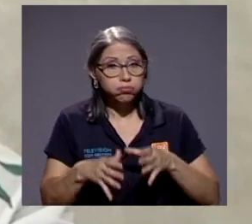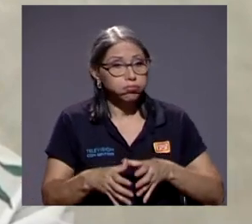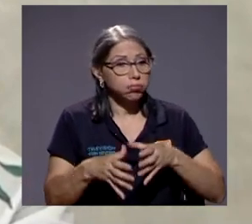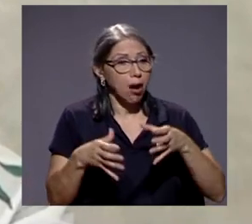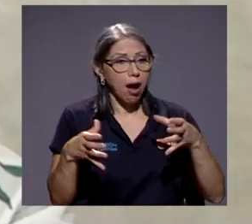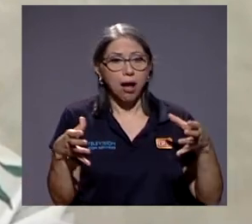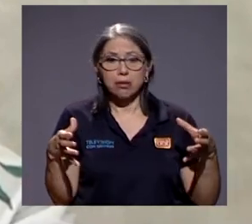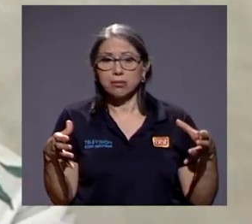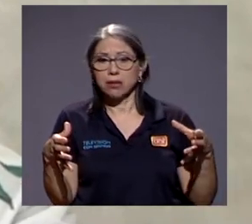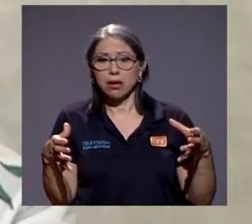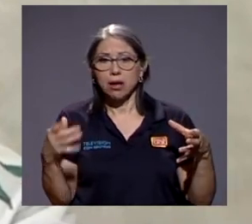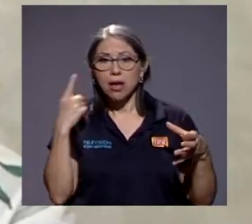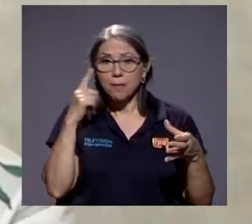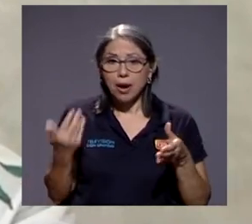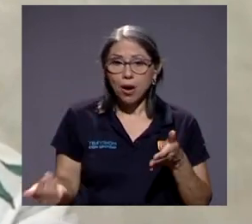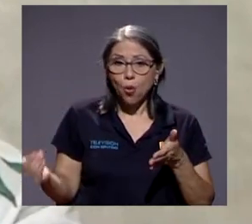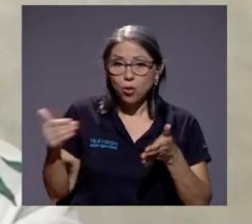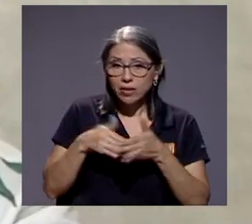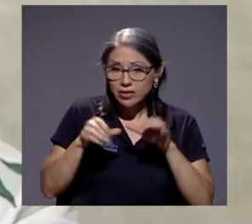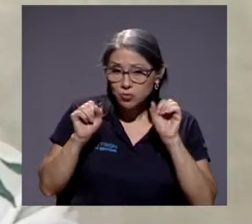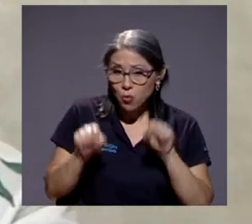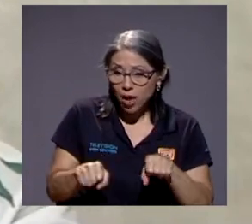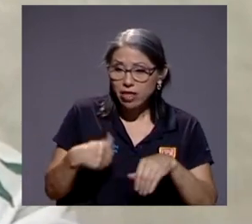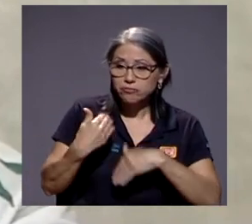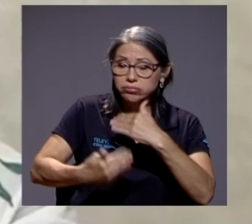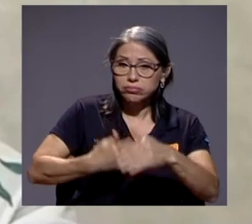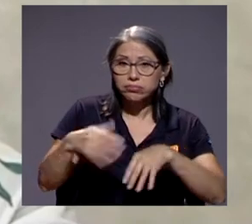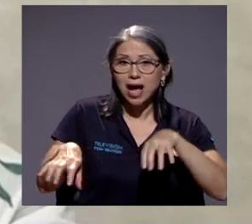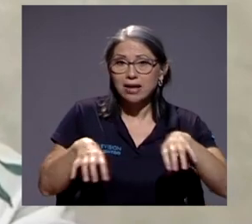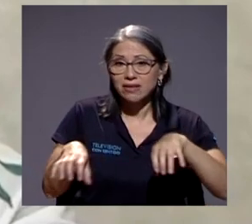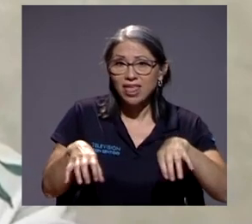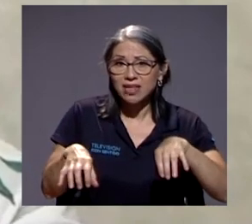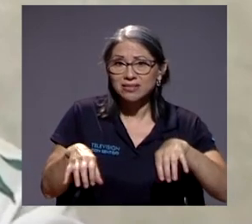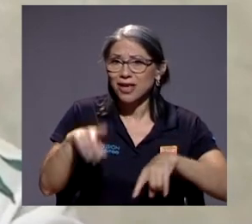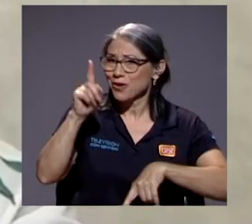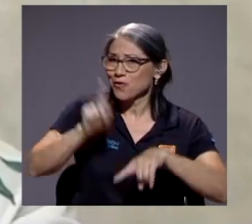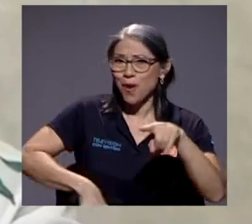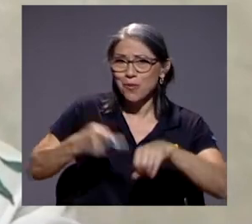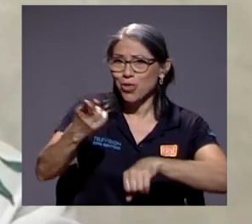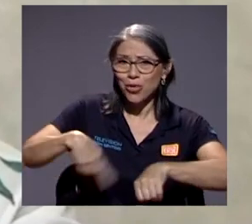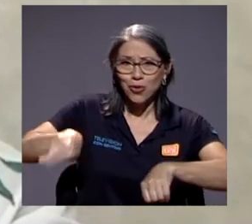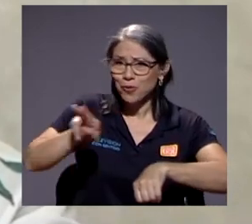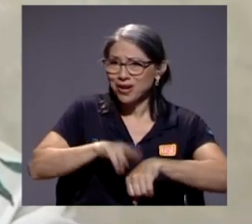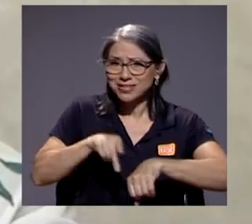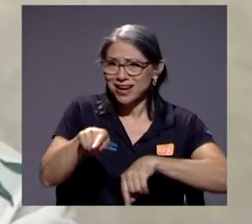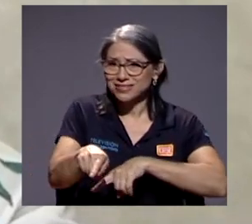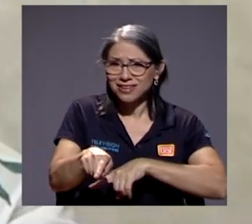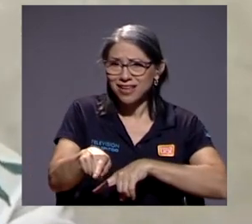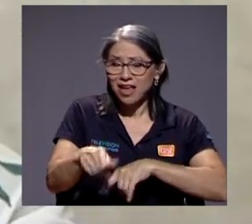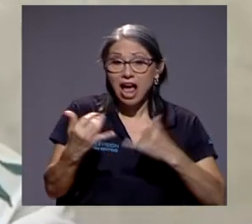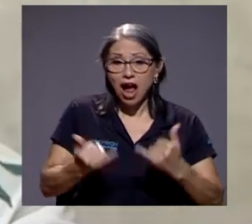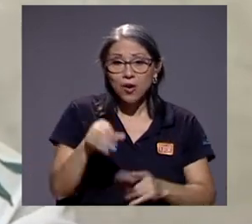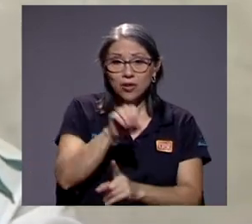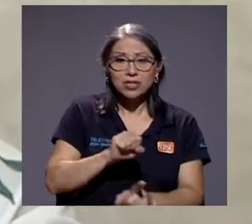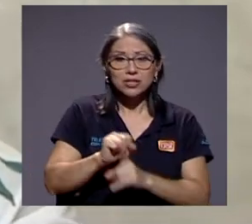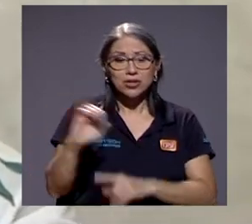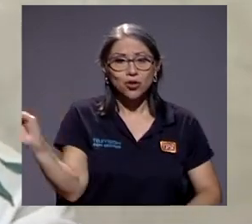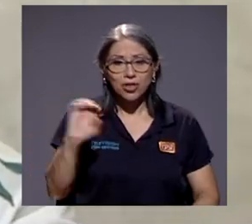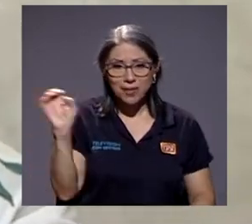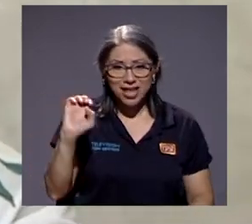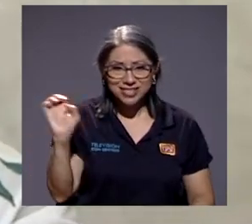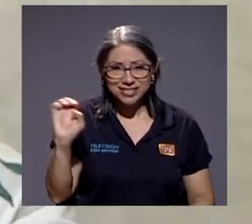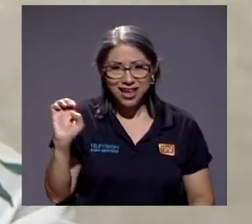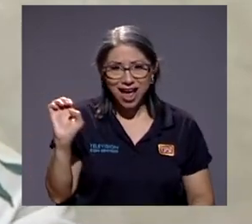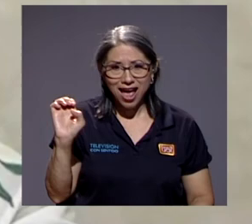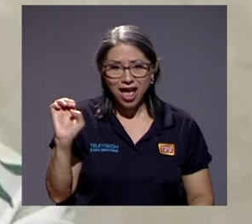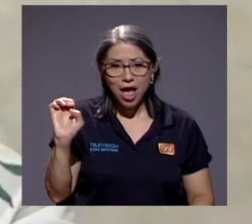volver a sus actividades en los cuales no han podido normalizarse y se encuentra en una situación de emergencia es por